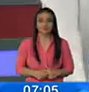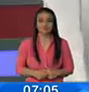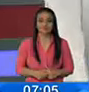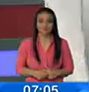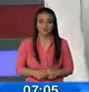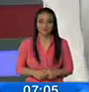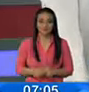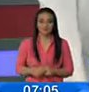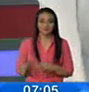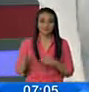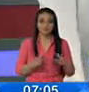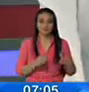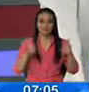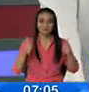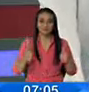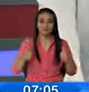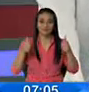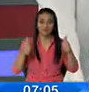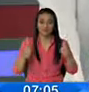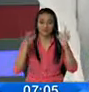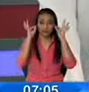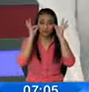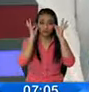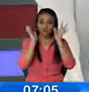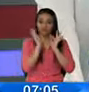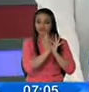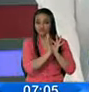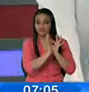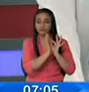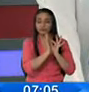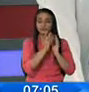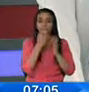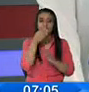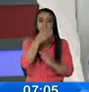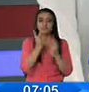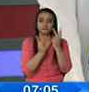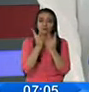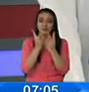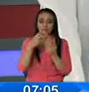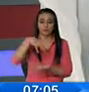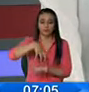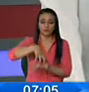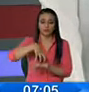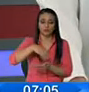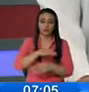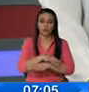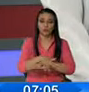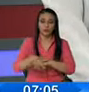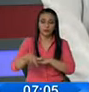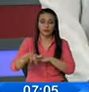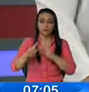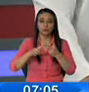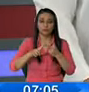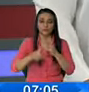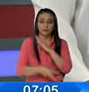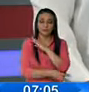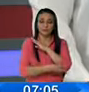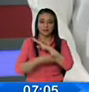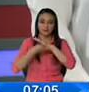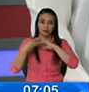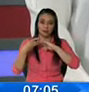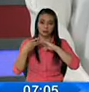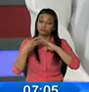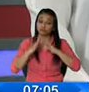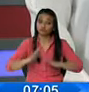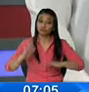Por su parte, el candidato presidencial por la Alianza Creo Suma, Guillermo Lasso, visitó las provincias de Sucumbíos y Pastaza. El postulante reiteró